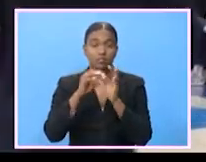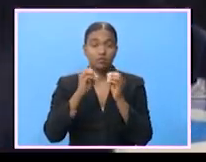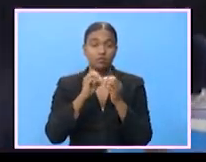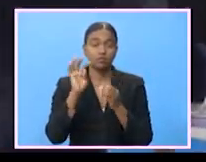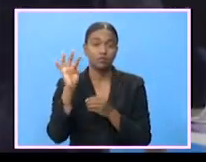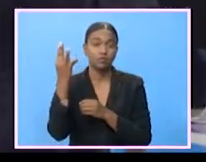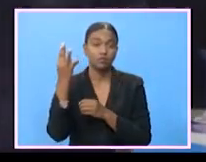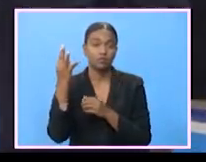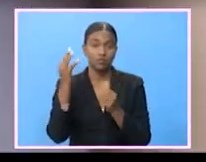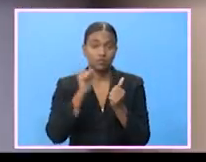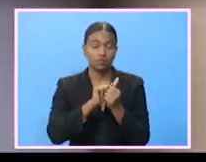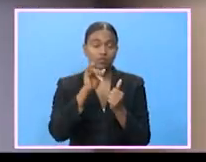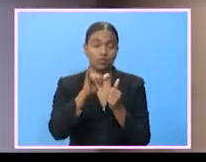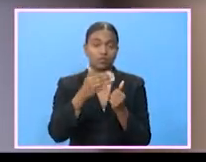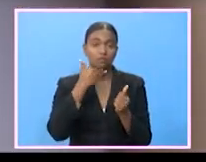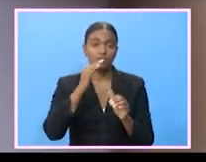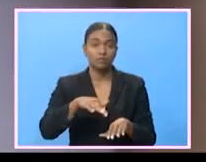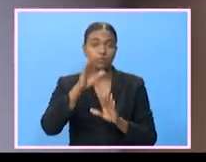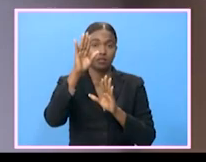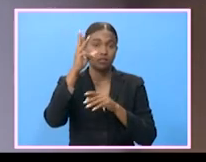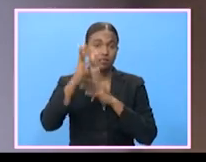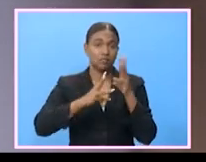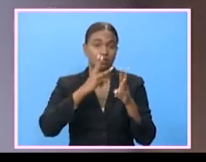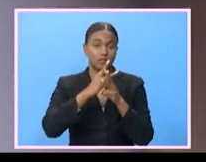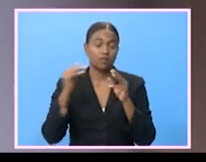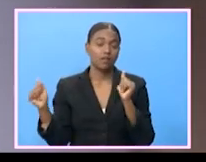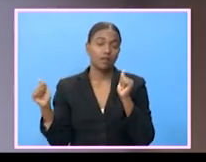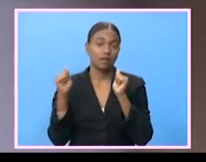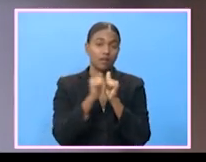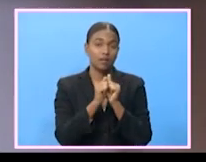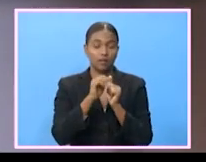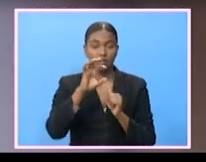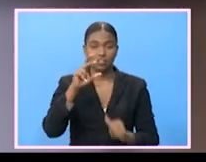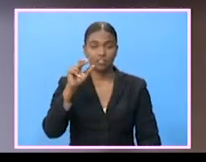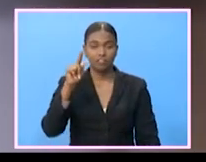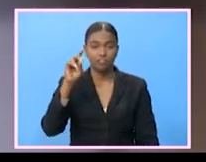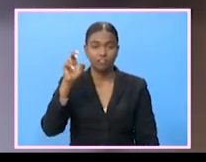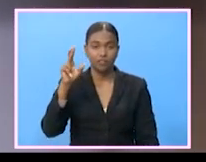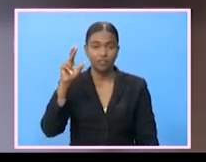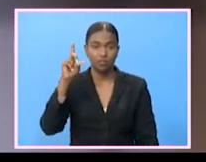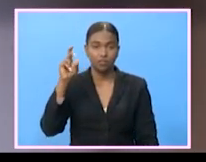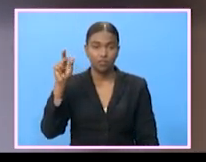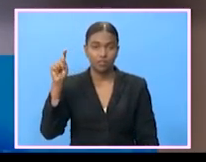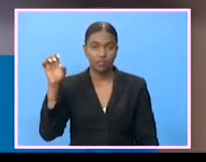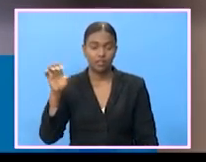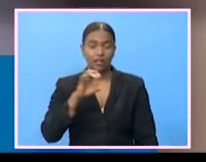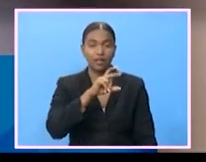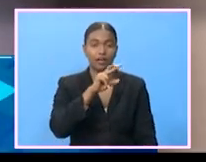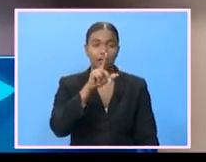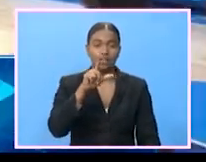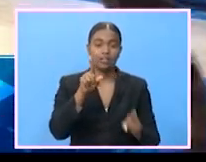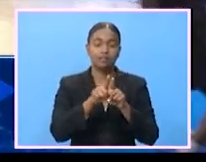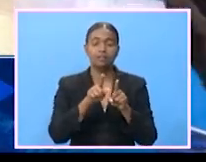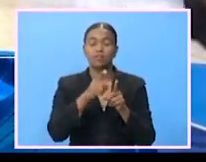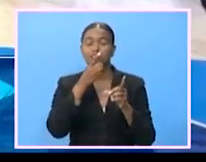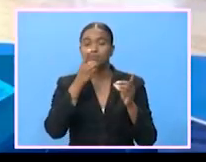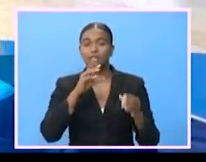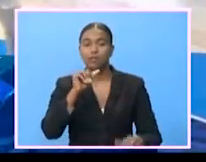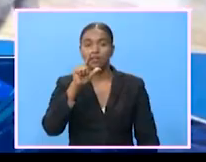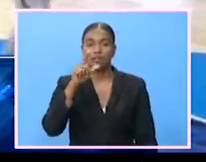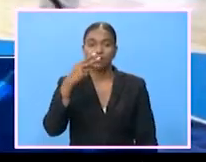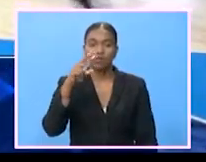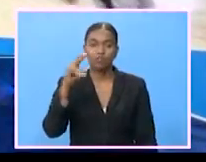jugador en pertenecer al mejor baloncesto del mundo, acompañando a Christopher Duarte, a Karl Towns y también al dominicano Al Horford.